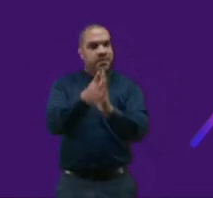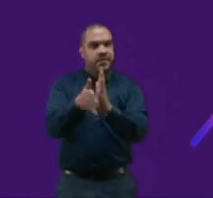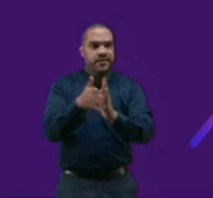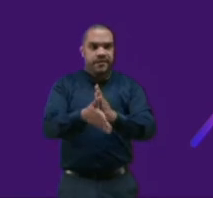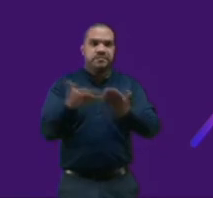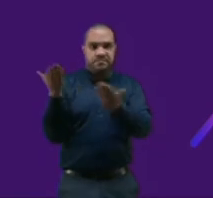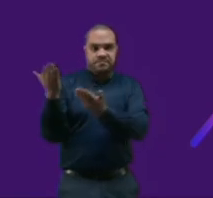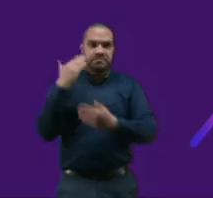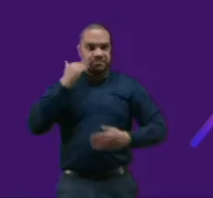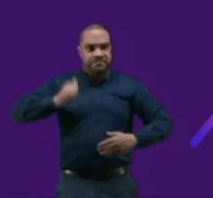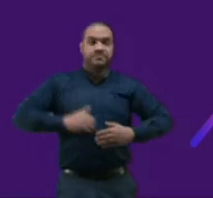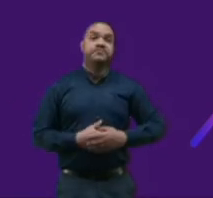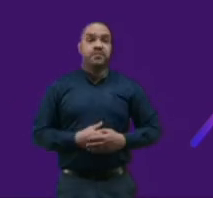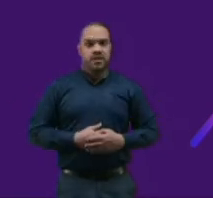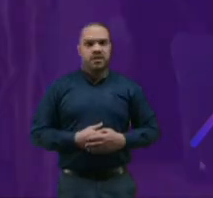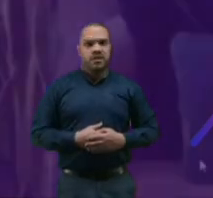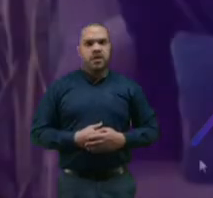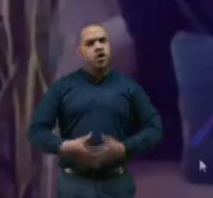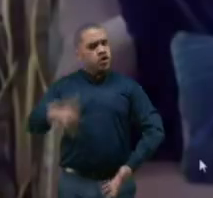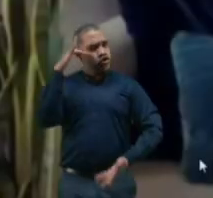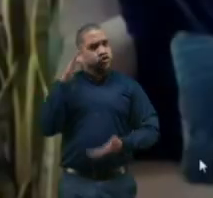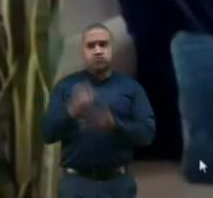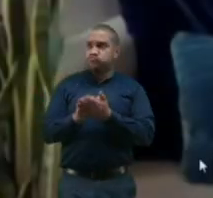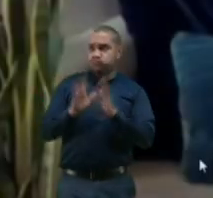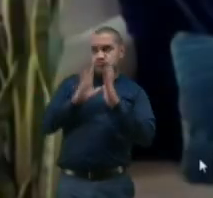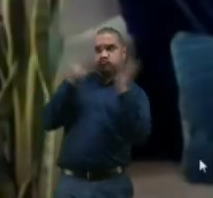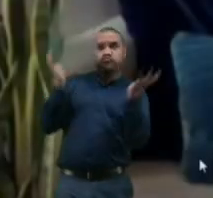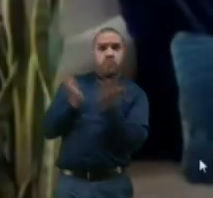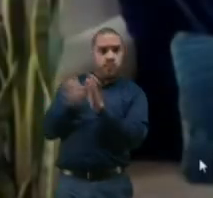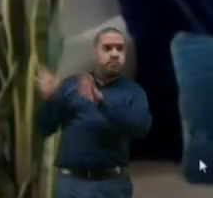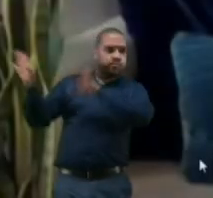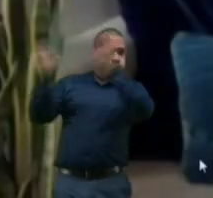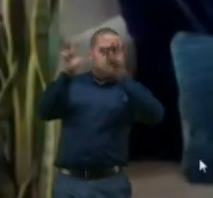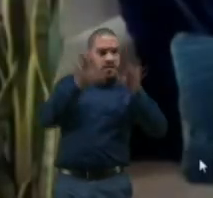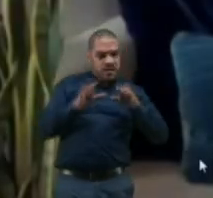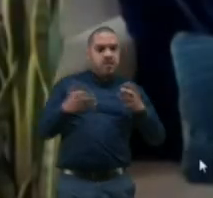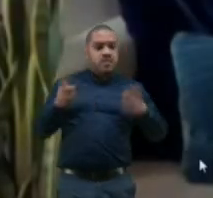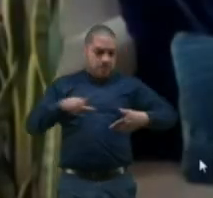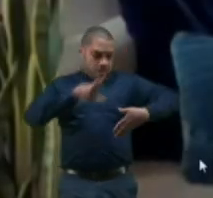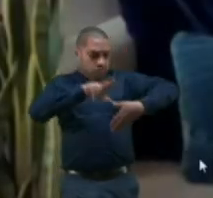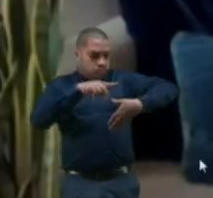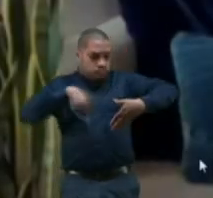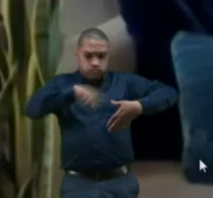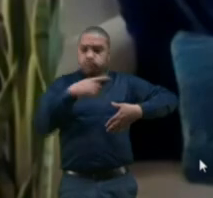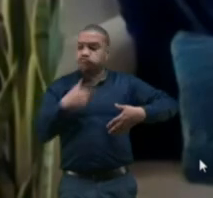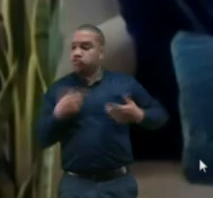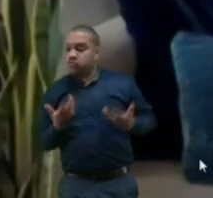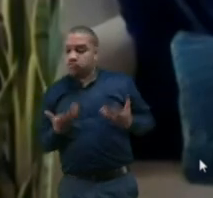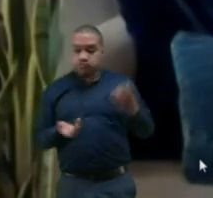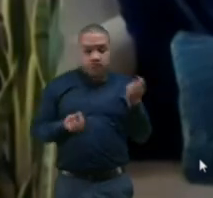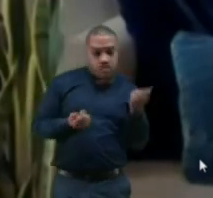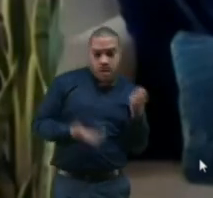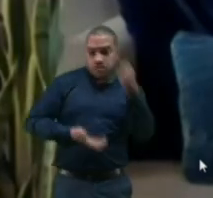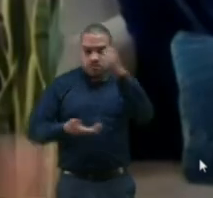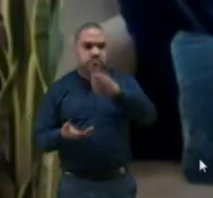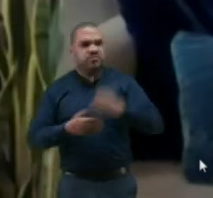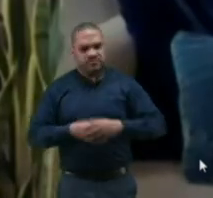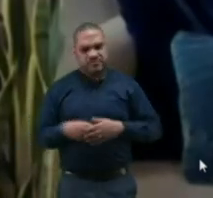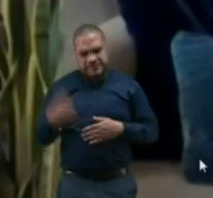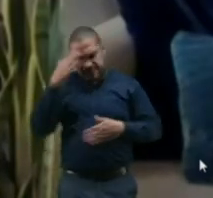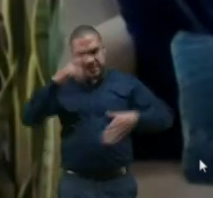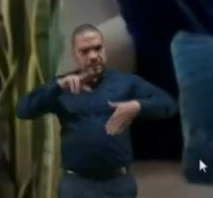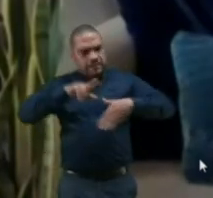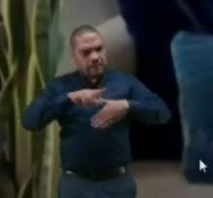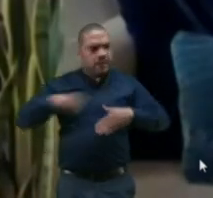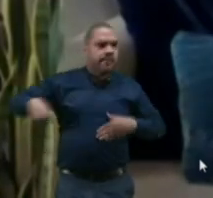pienso que los inversionistas a nivel mundial y también los inversionistas locales de latinoamérica se están dando cuenta que el mercado latinoamericano tiene muchísimas oportunidades